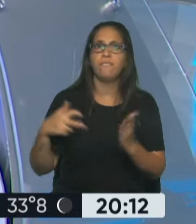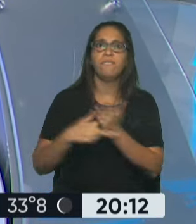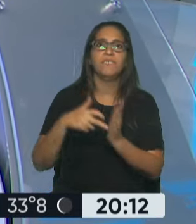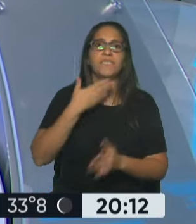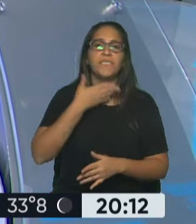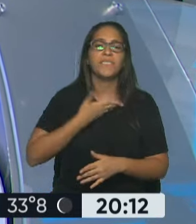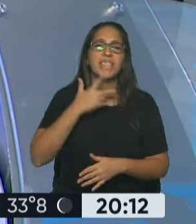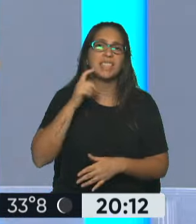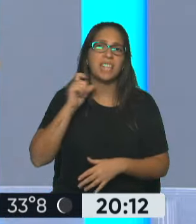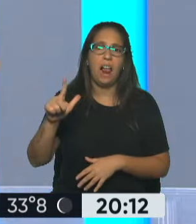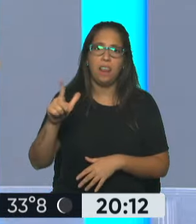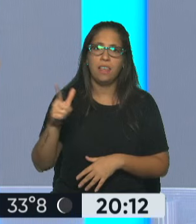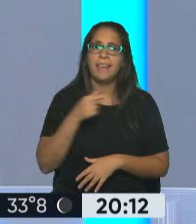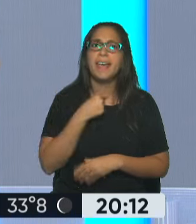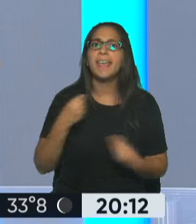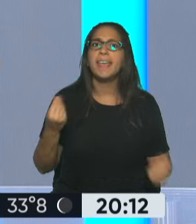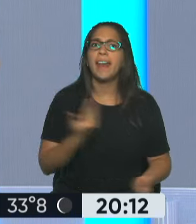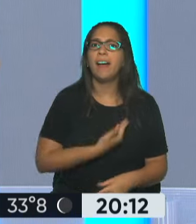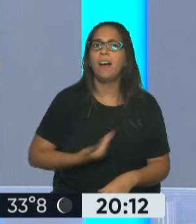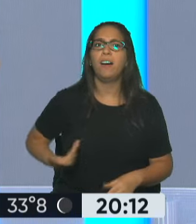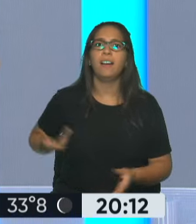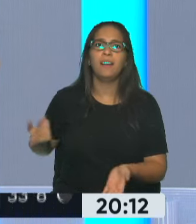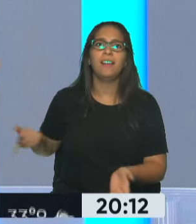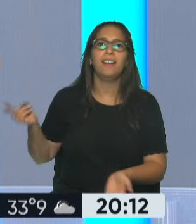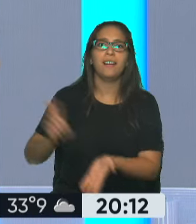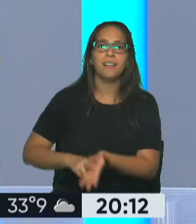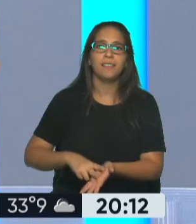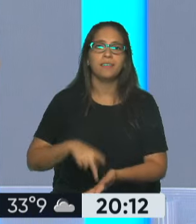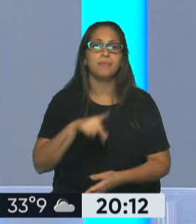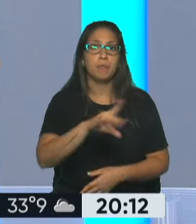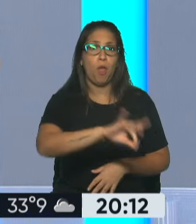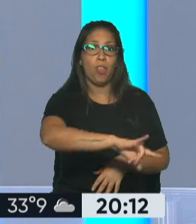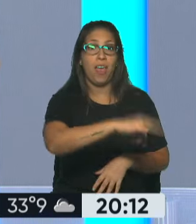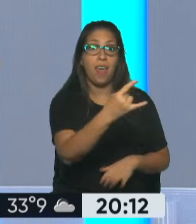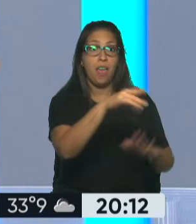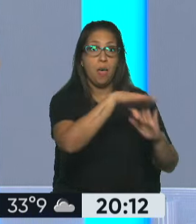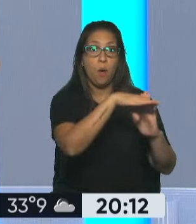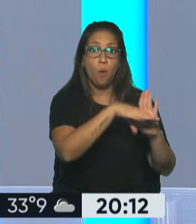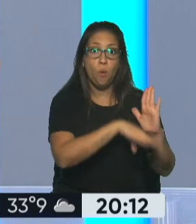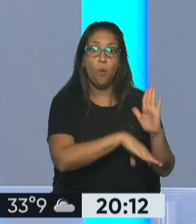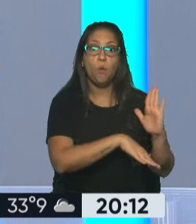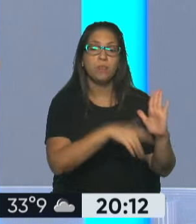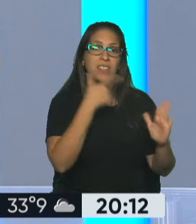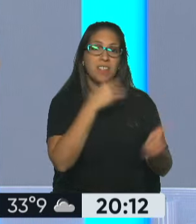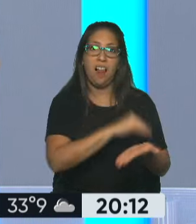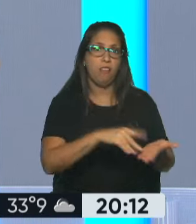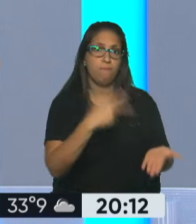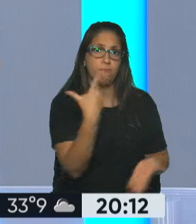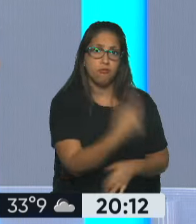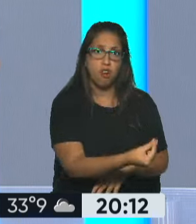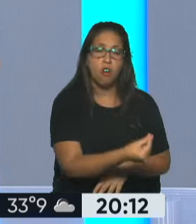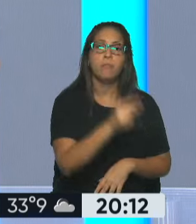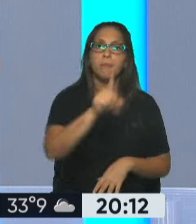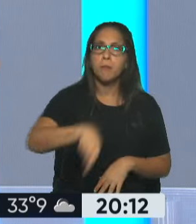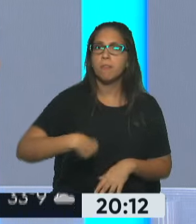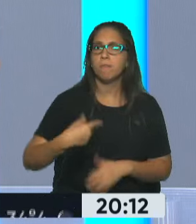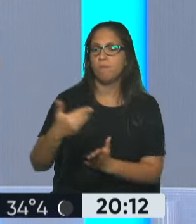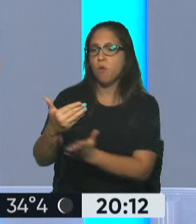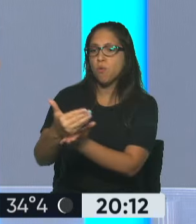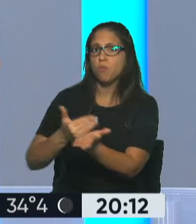¿qué? Bueno, en medio del debate del decreto de necesidad y urgencia en el Senado, trascendió un nuevo